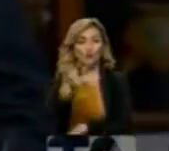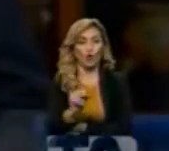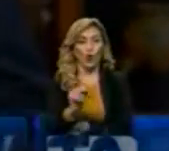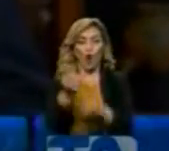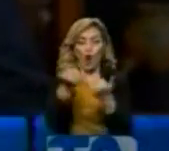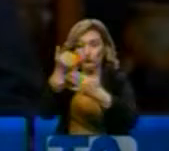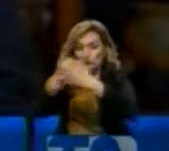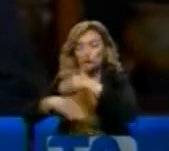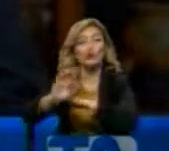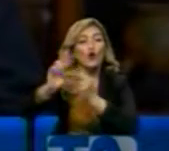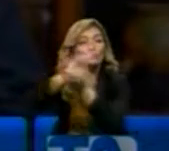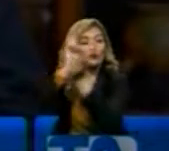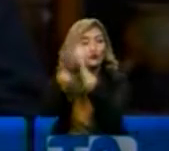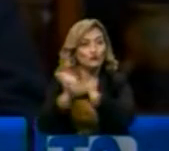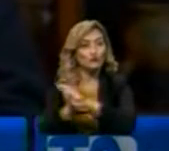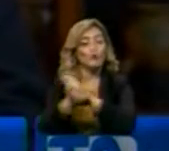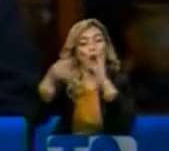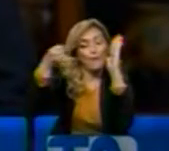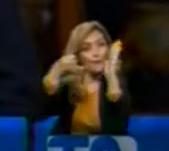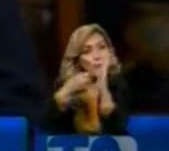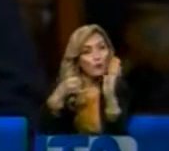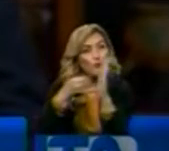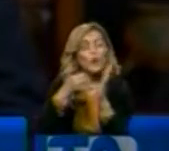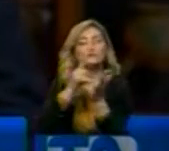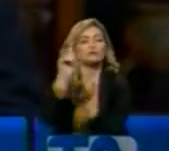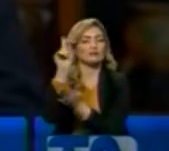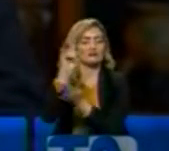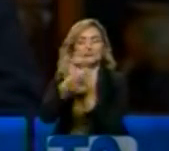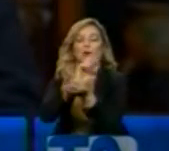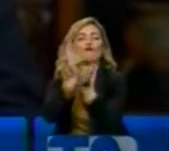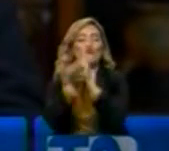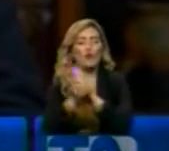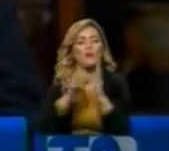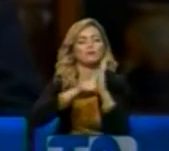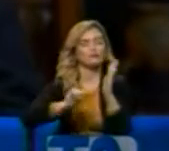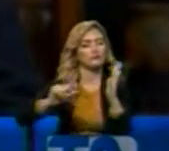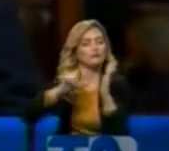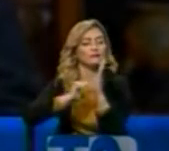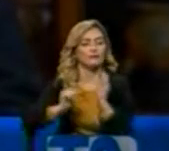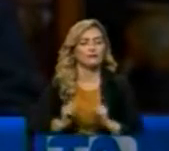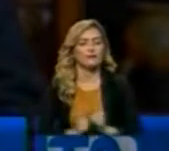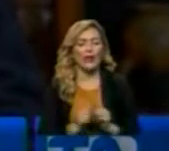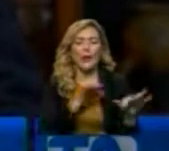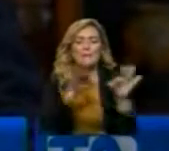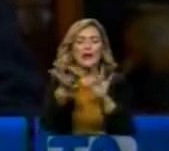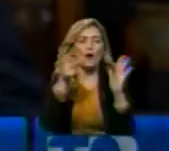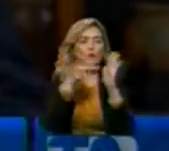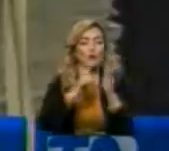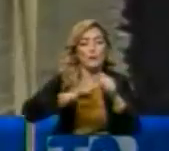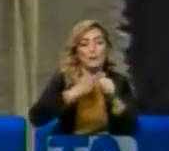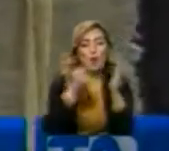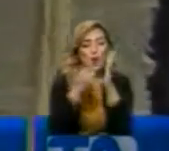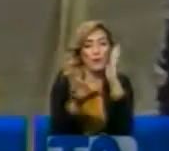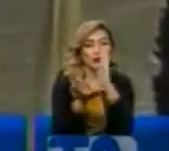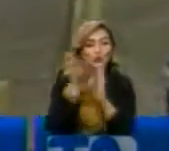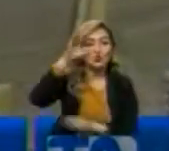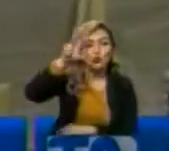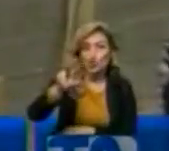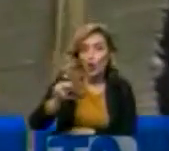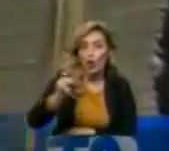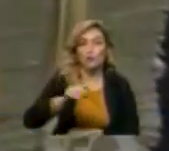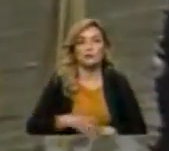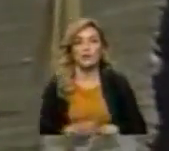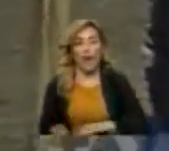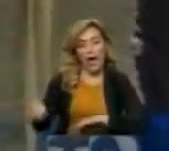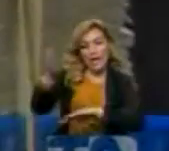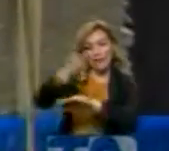Asamblea una reforma tributaria y quiero explicar esos puntos más importantes. Primero, no subiremos el IVA. Además, el anticipo al